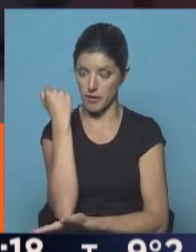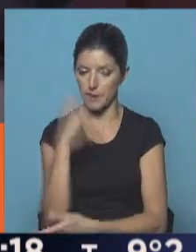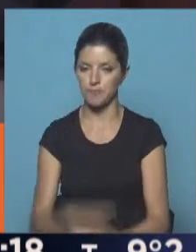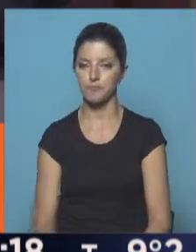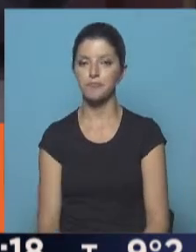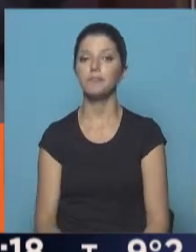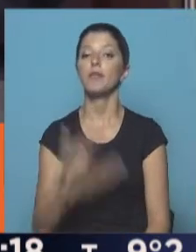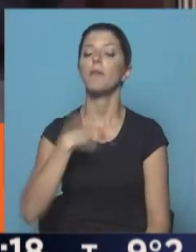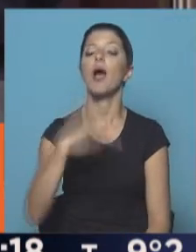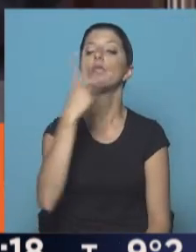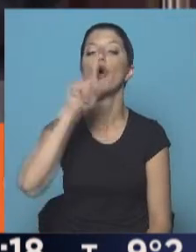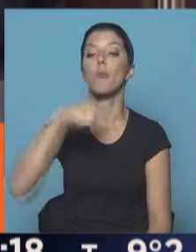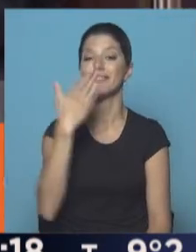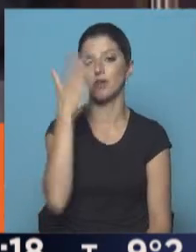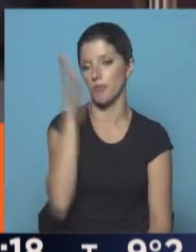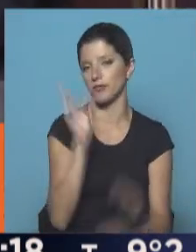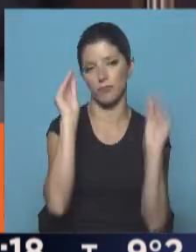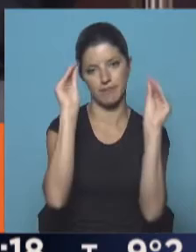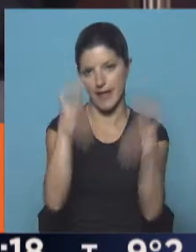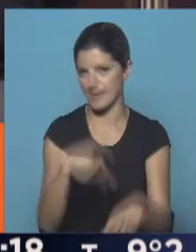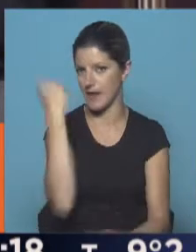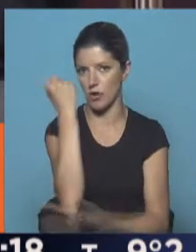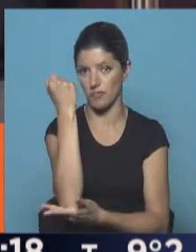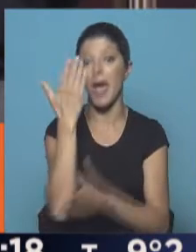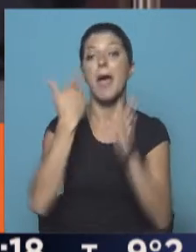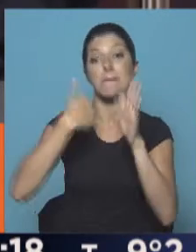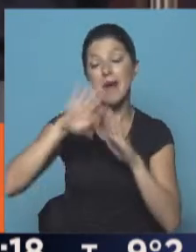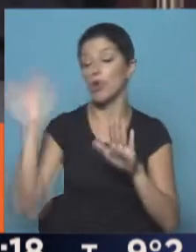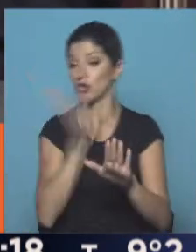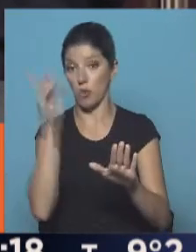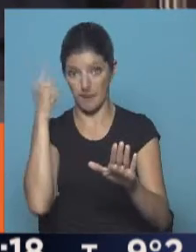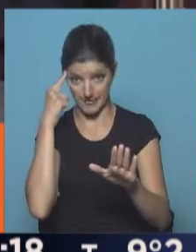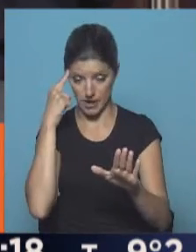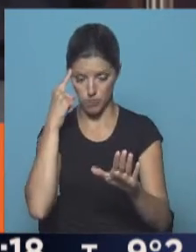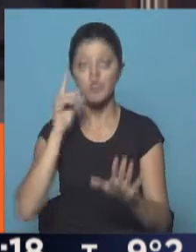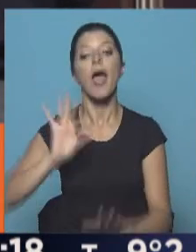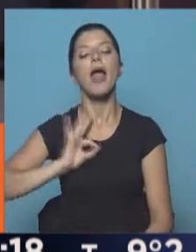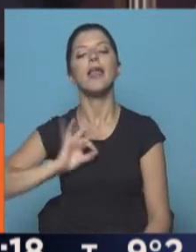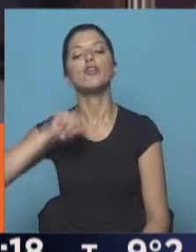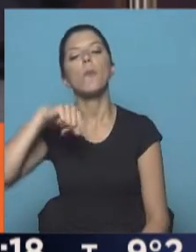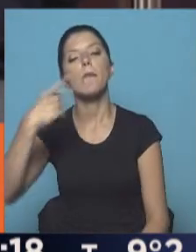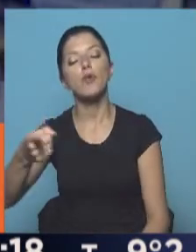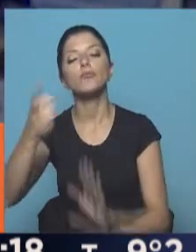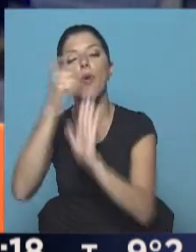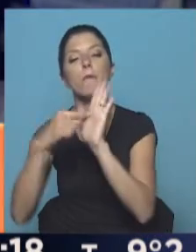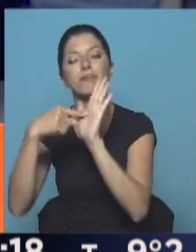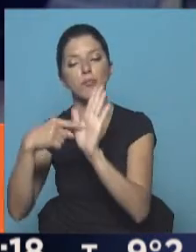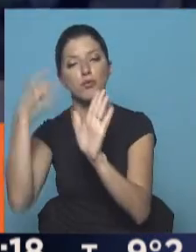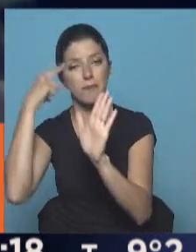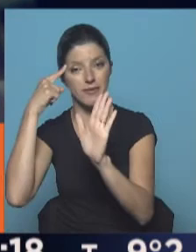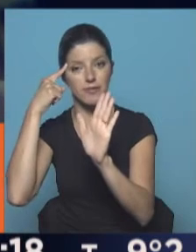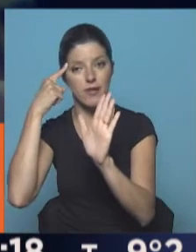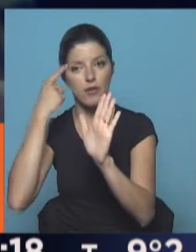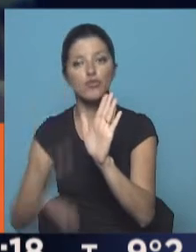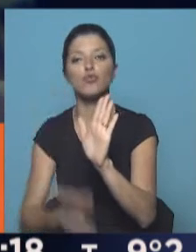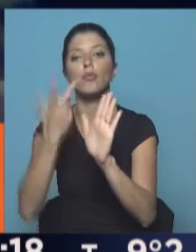con el 2,5 de caída, mucho más alta de lo que se creía. Y el año que viene, el presupuesto, el gobierno prevé un incremento